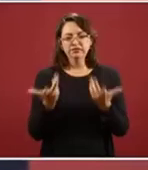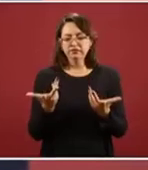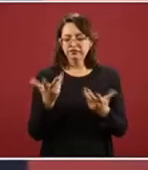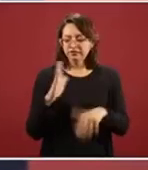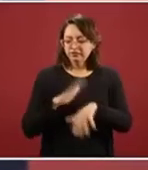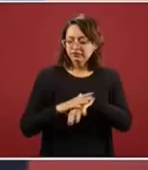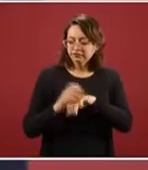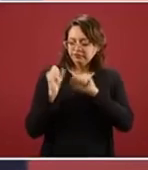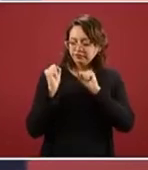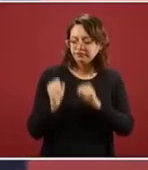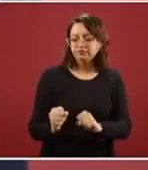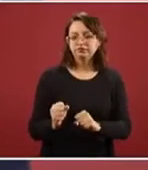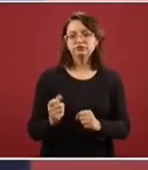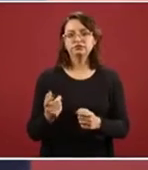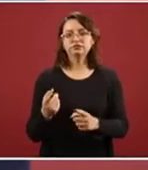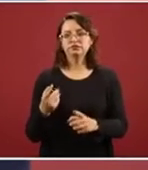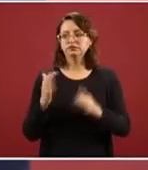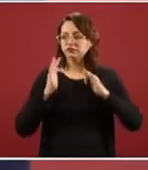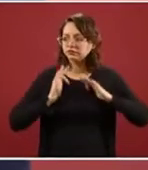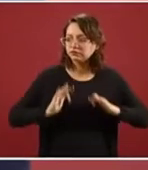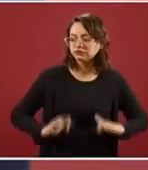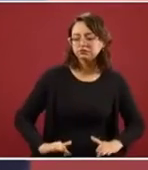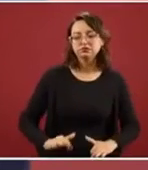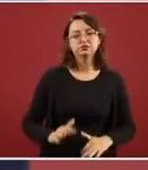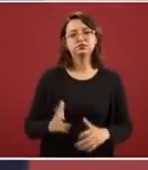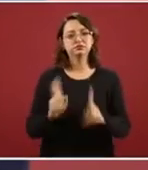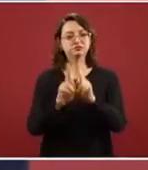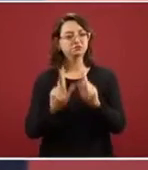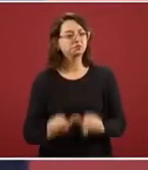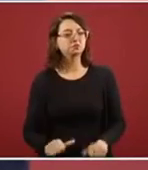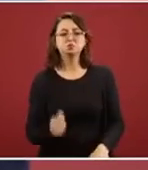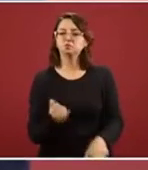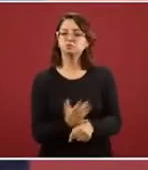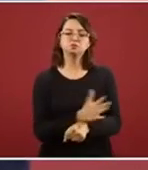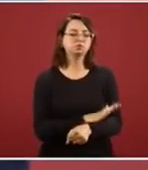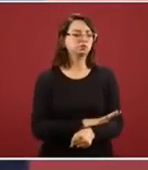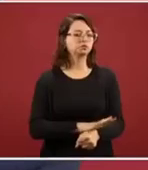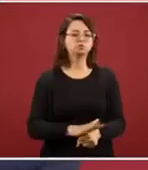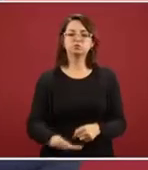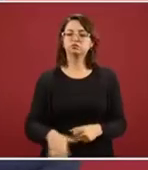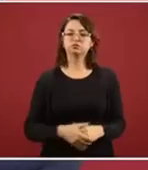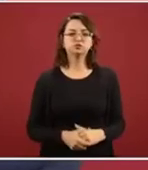garantizar la tranquilidad, la paz en el país.